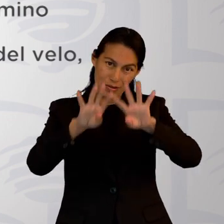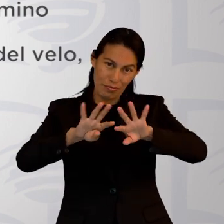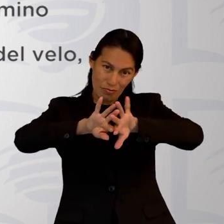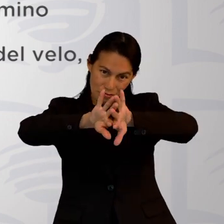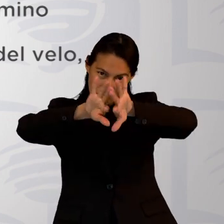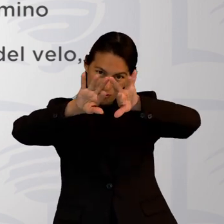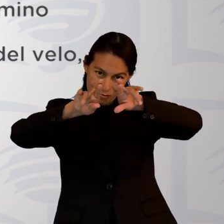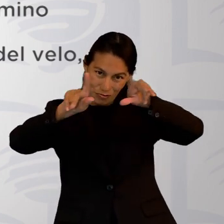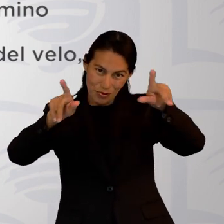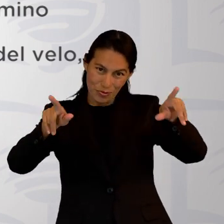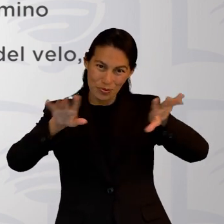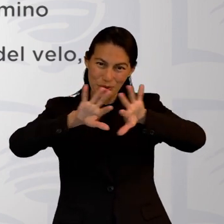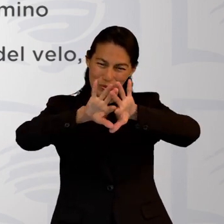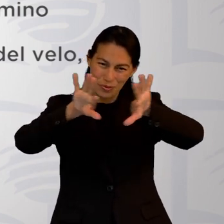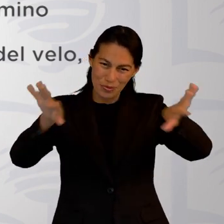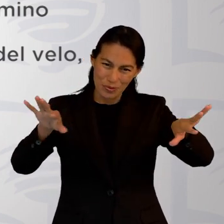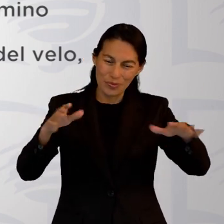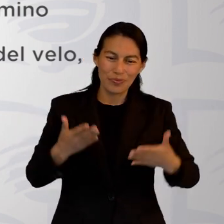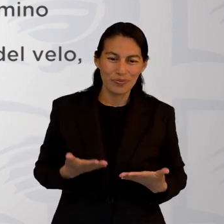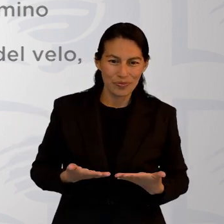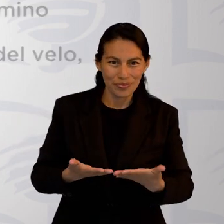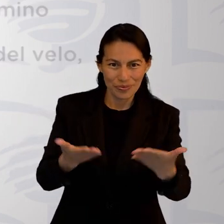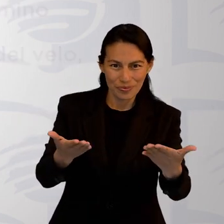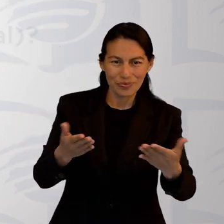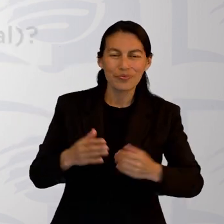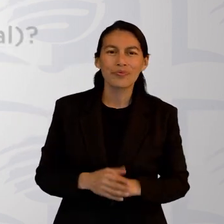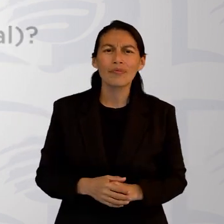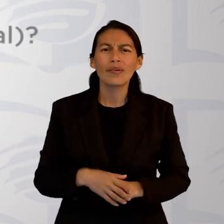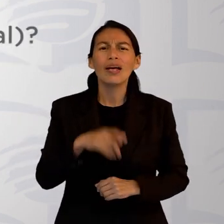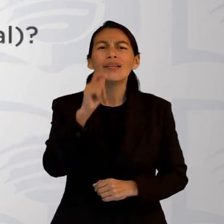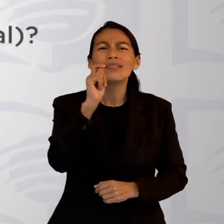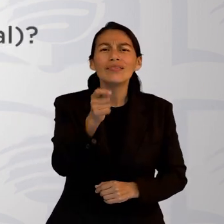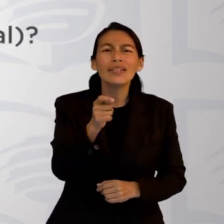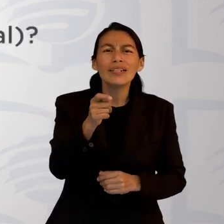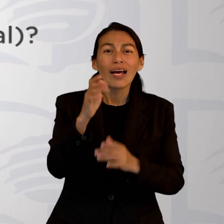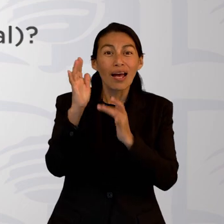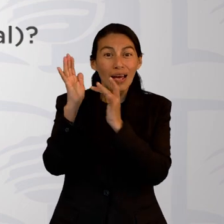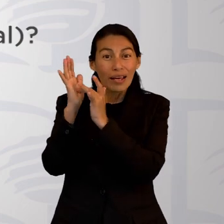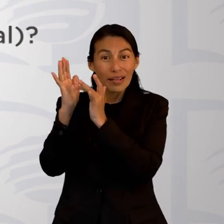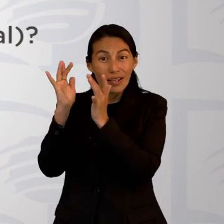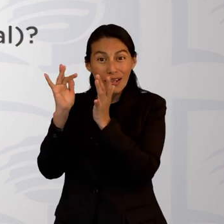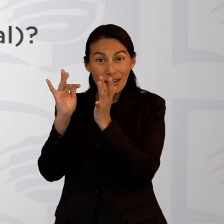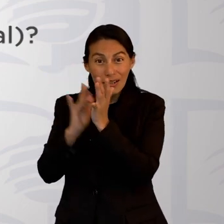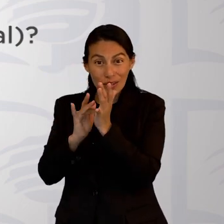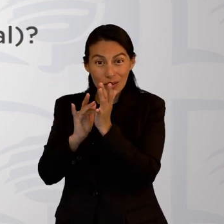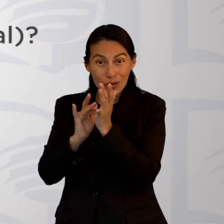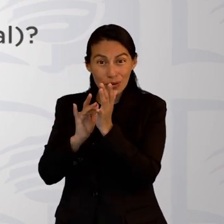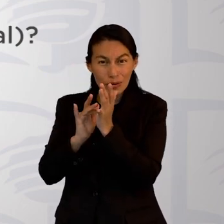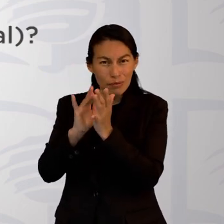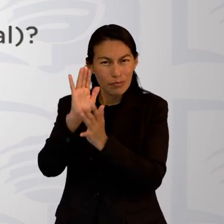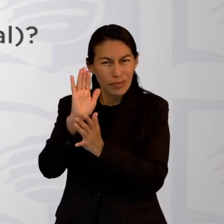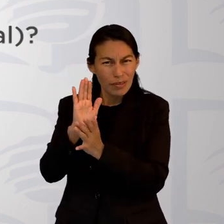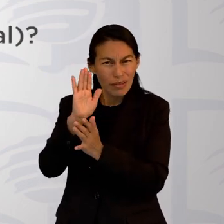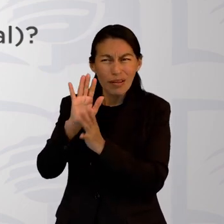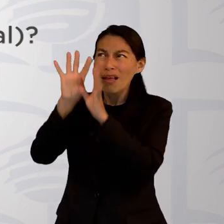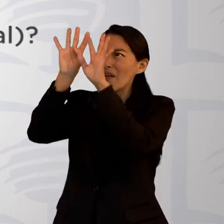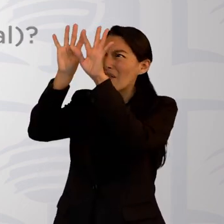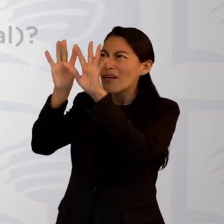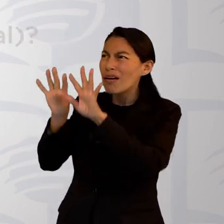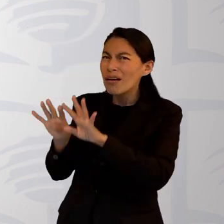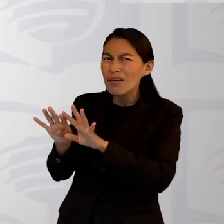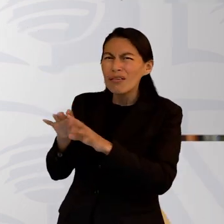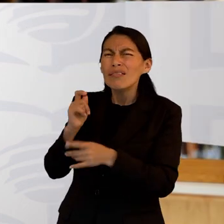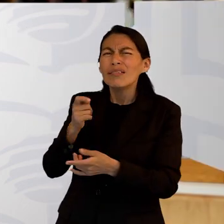del velo esto es de su carne significa que jesús el velo en el santuario